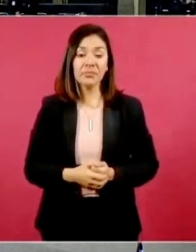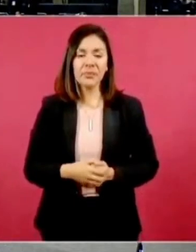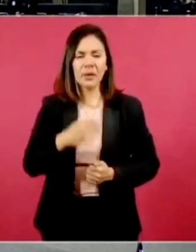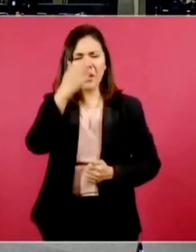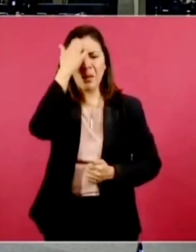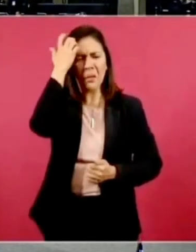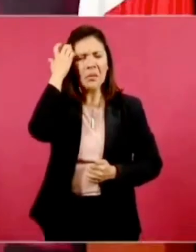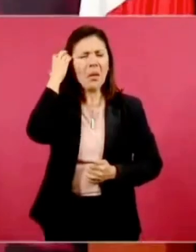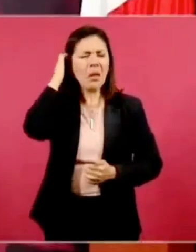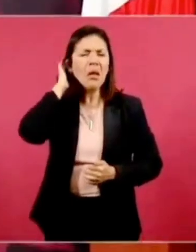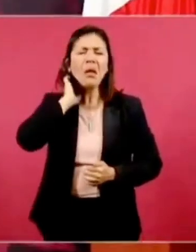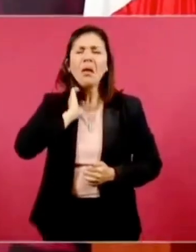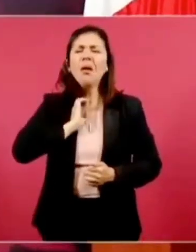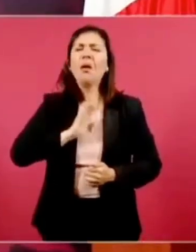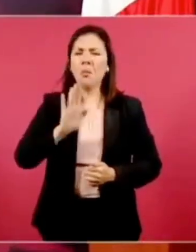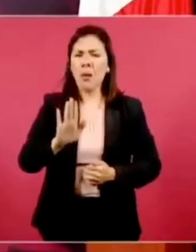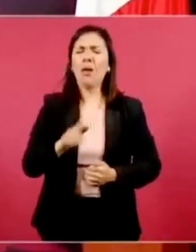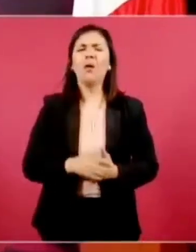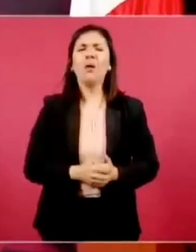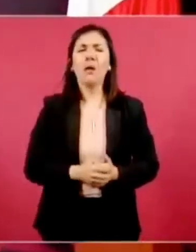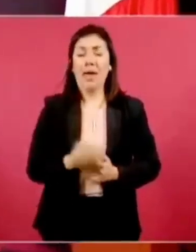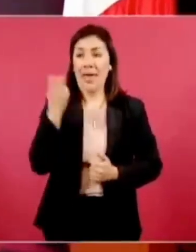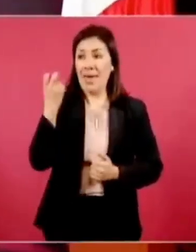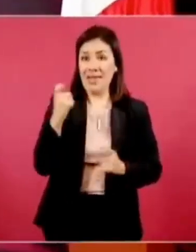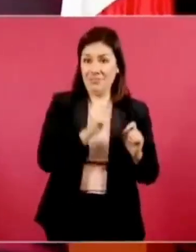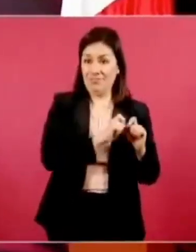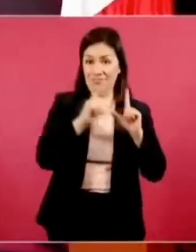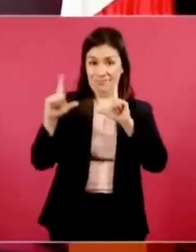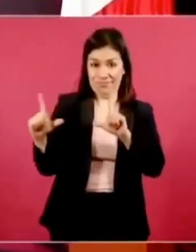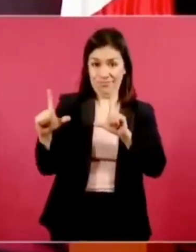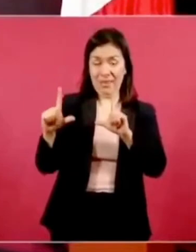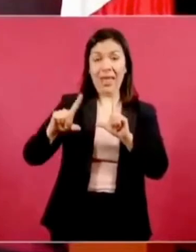Pero luego de que aparece esto,